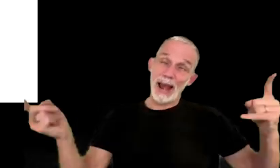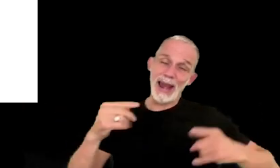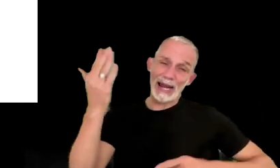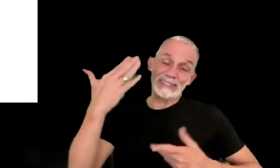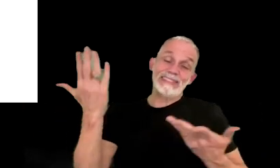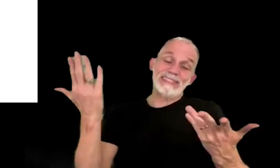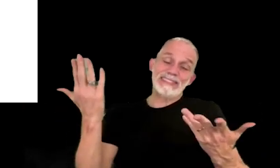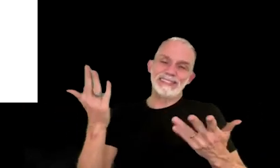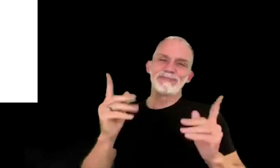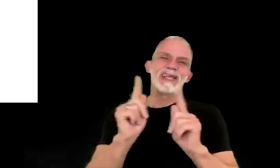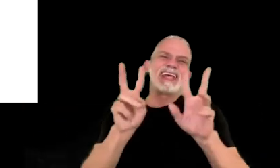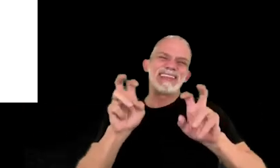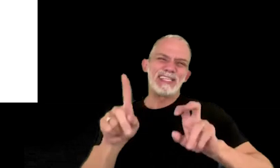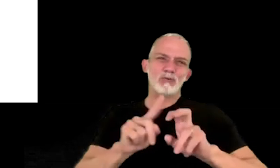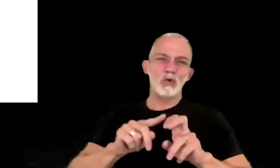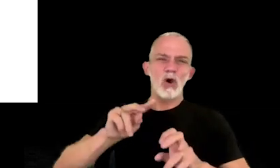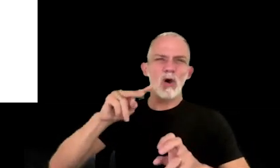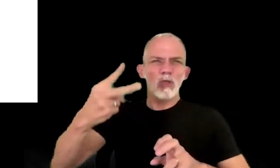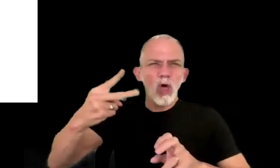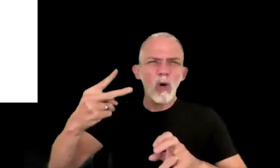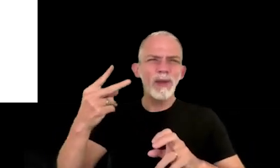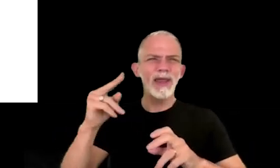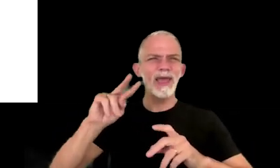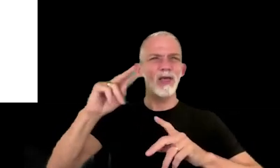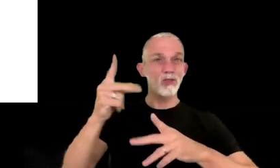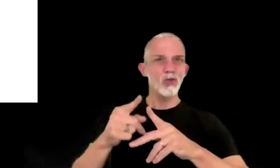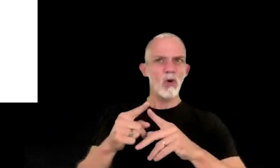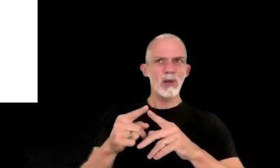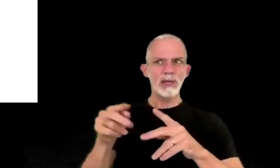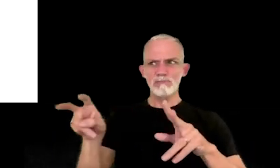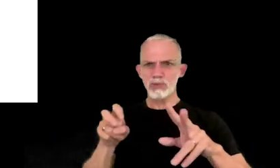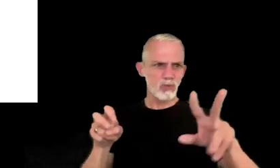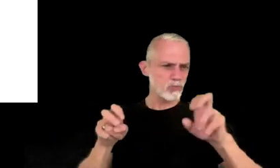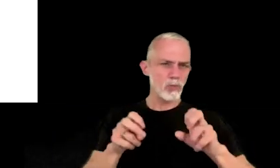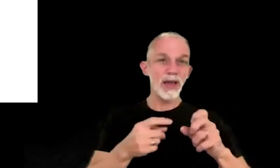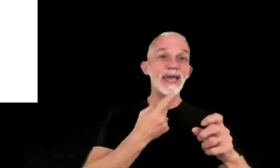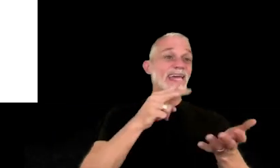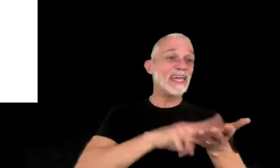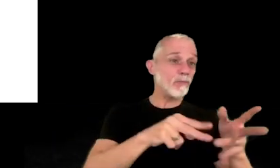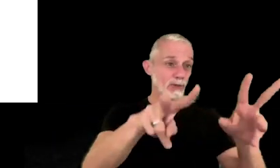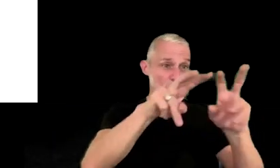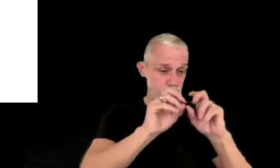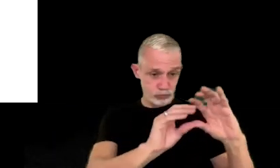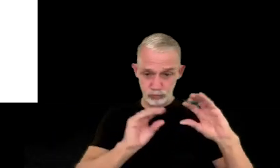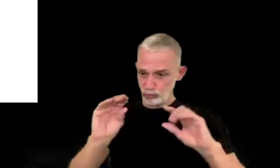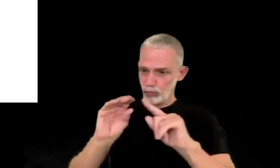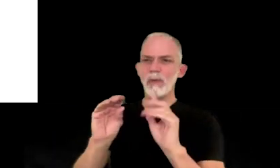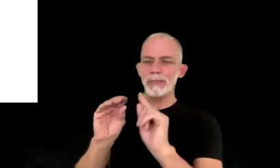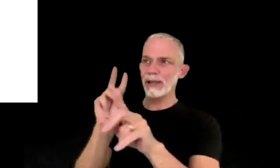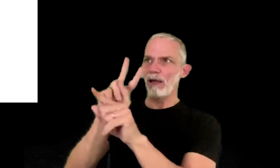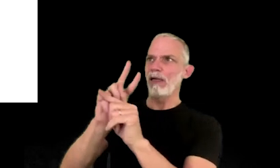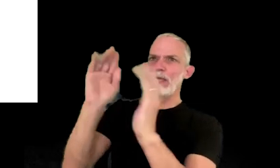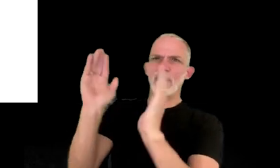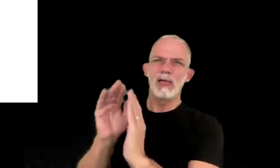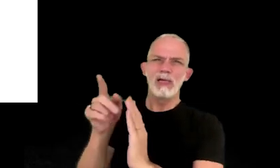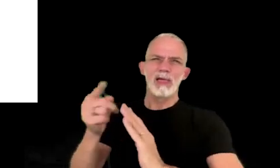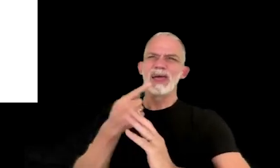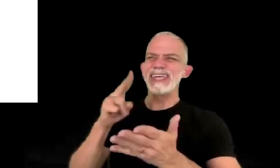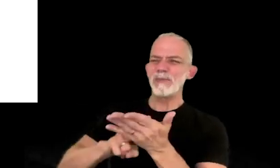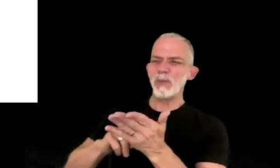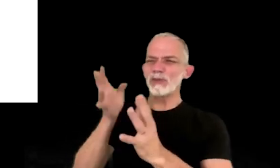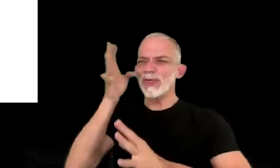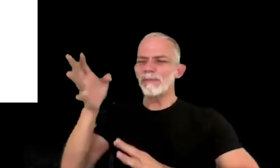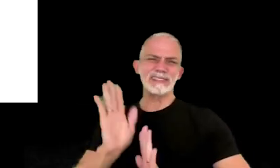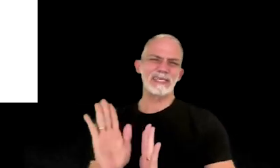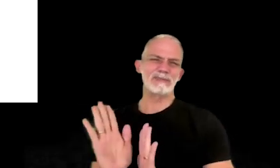pero lo que el doble dividendo plantea es que lo que yo recaudo de impuestos lo utilice para disminuir impuestos distorsivos o para disminuir,